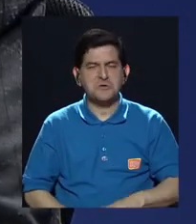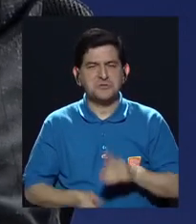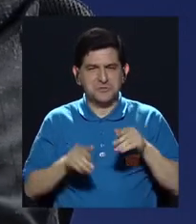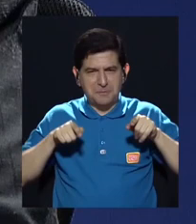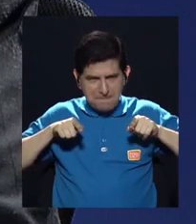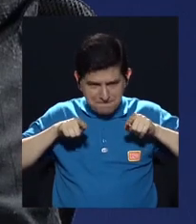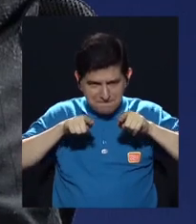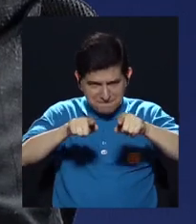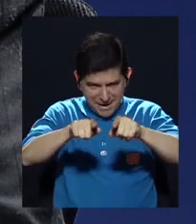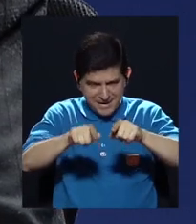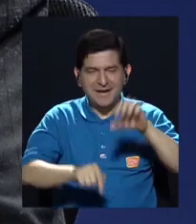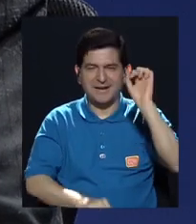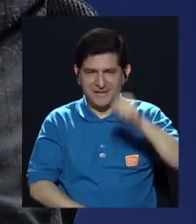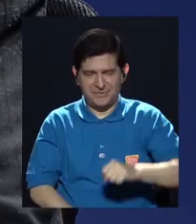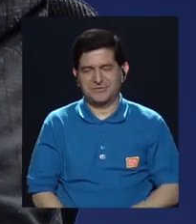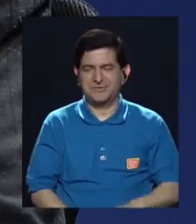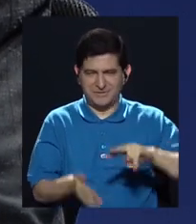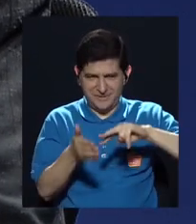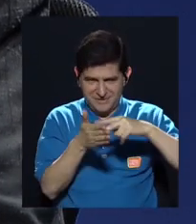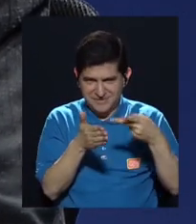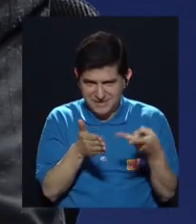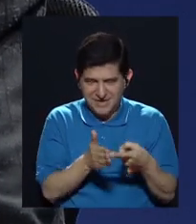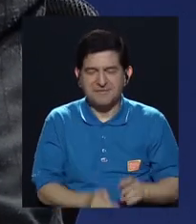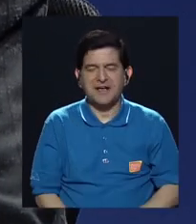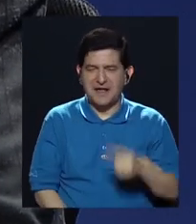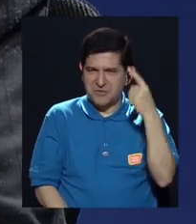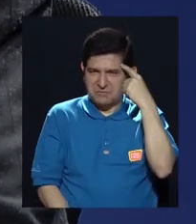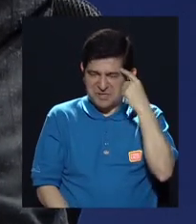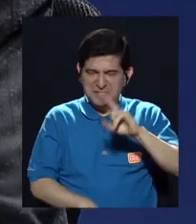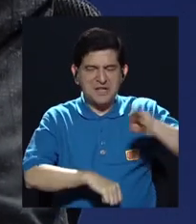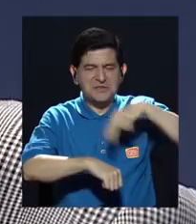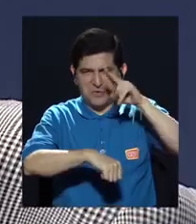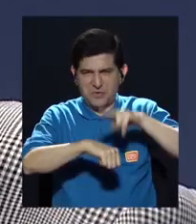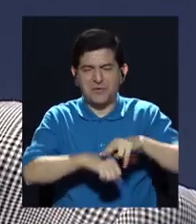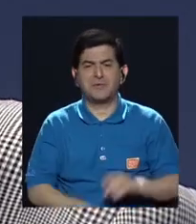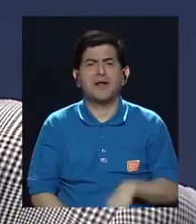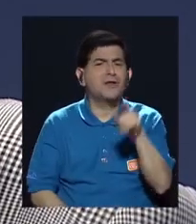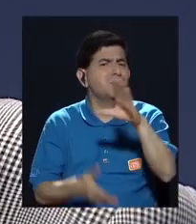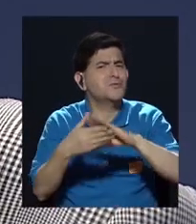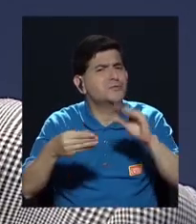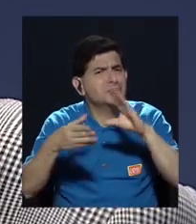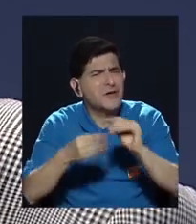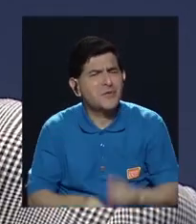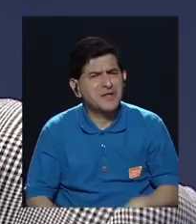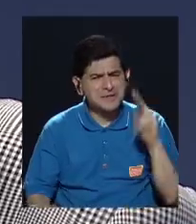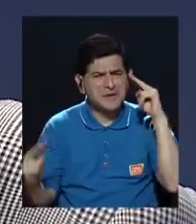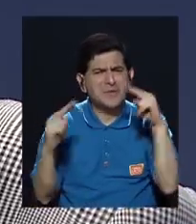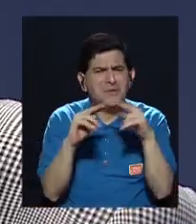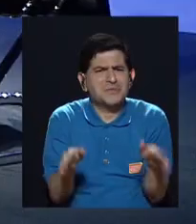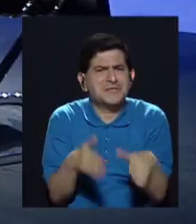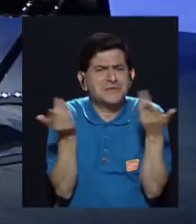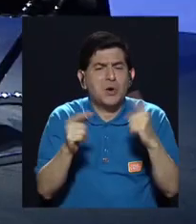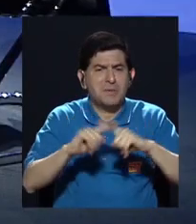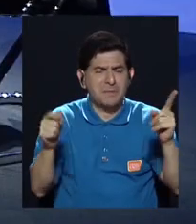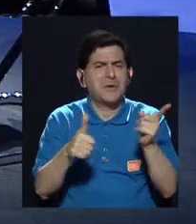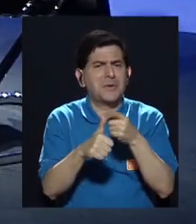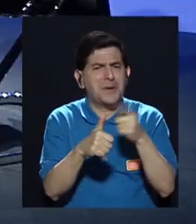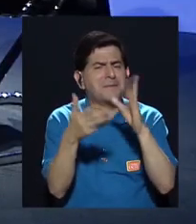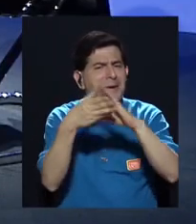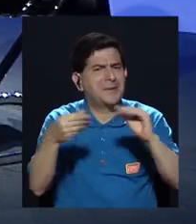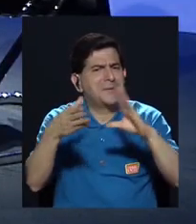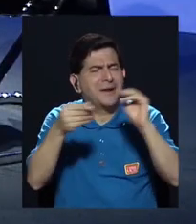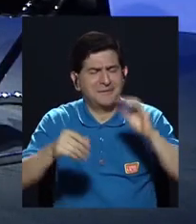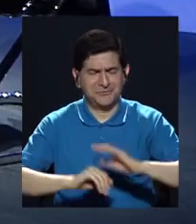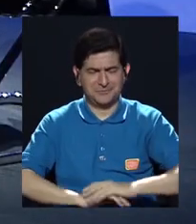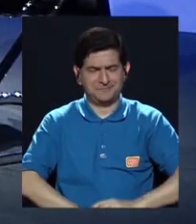remaban muy parejo. Así, para hablar en términos de la Avenida Central, ¿verdad? Ahora nos va a contar usted cómo se conocían, pero primero quiero el